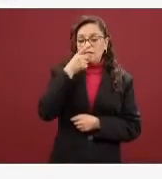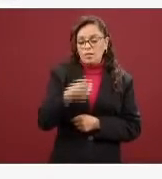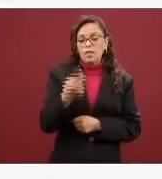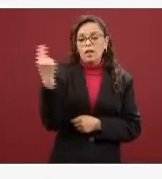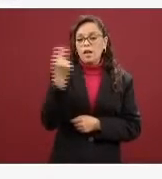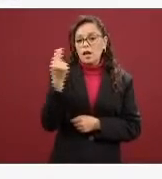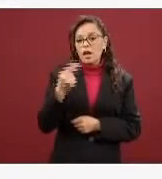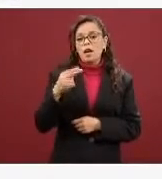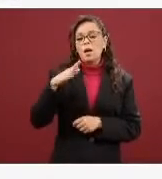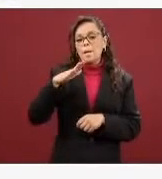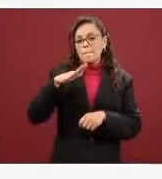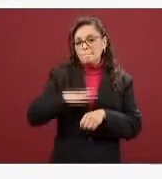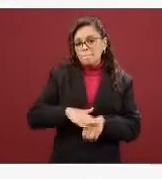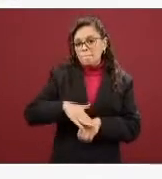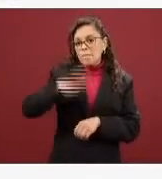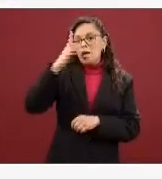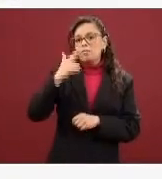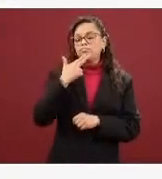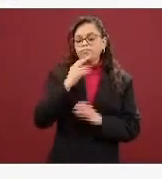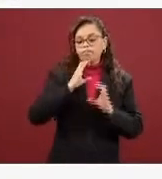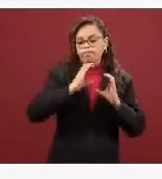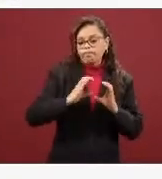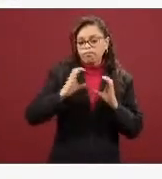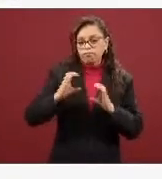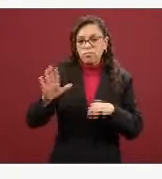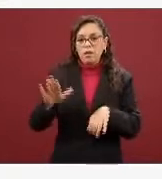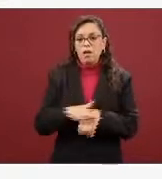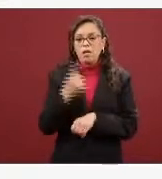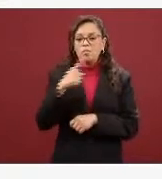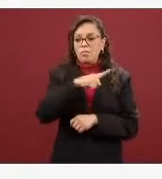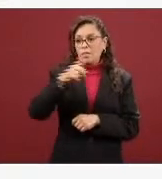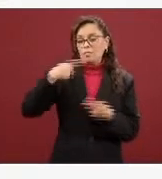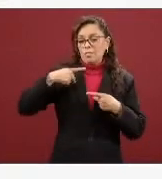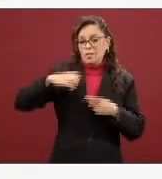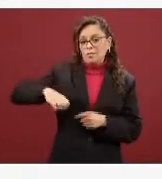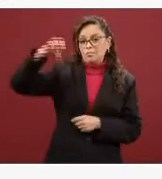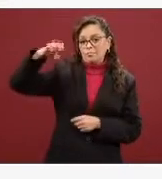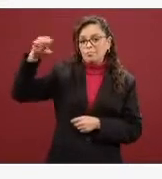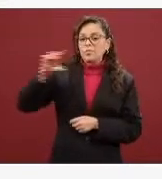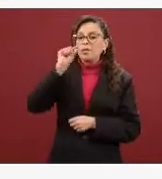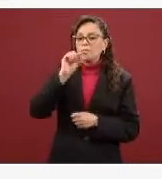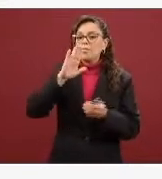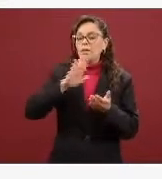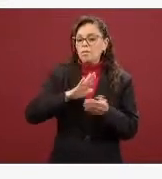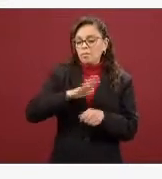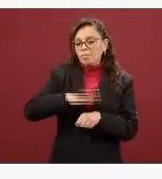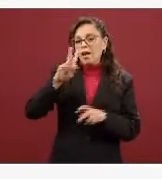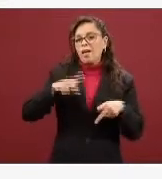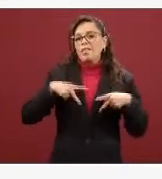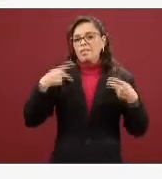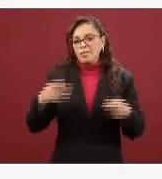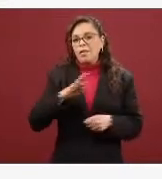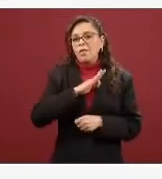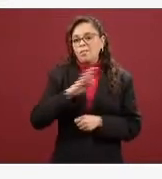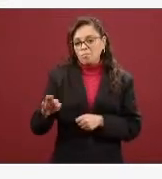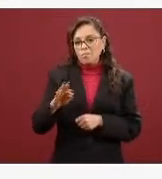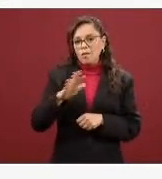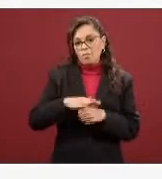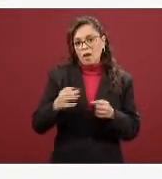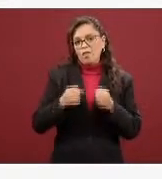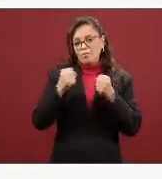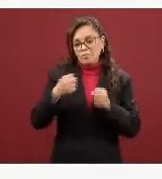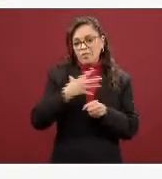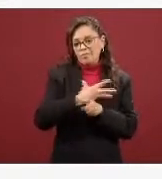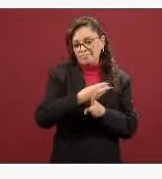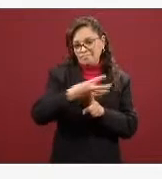porque existe cierta vulnerabilidad. Bueno, pues algunos de los puntos que se pueden hacer es que